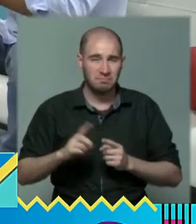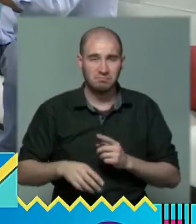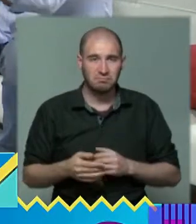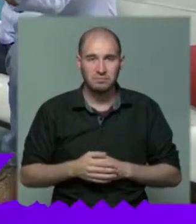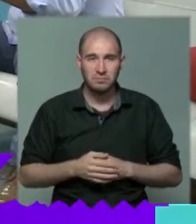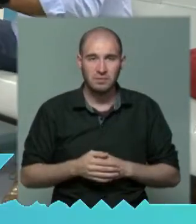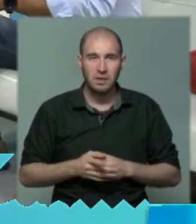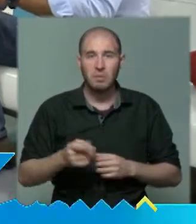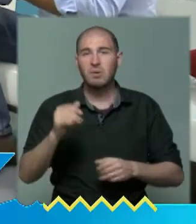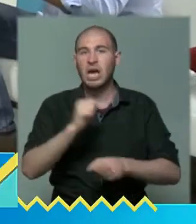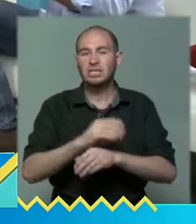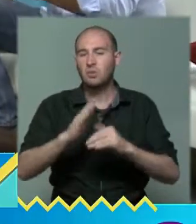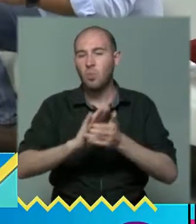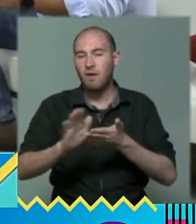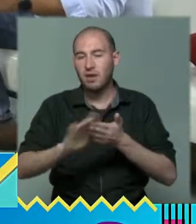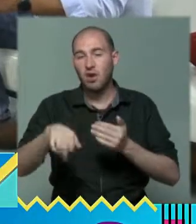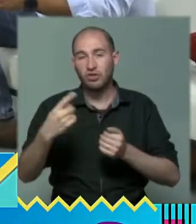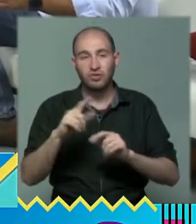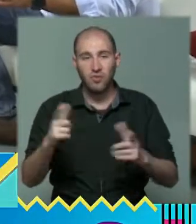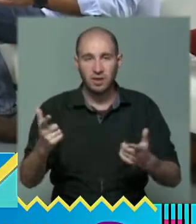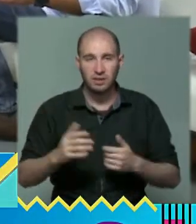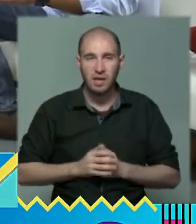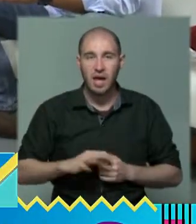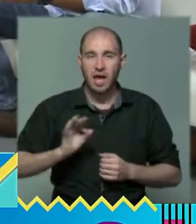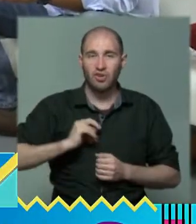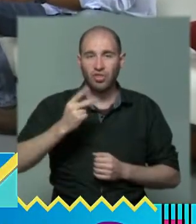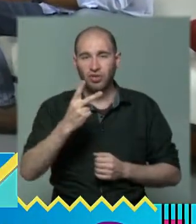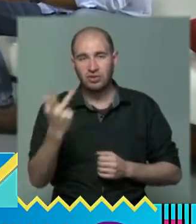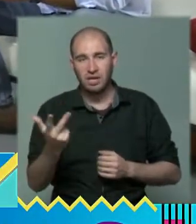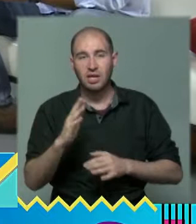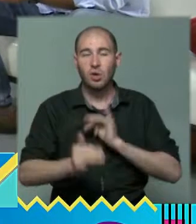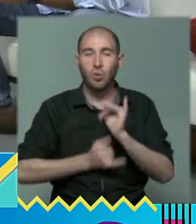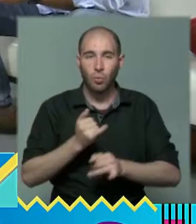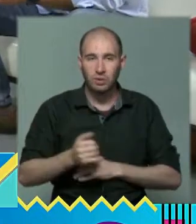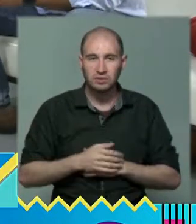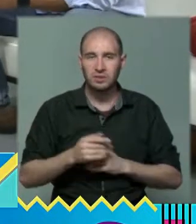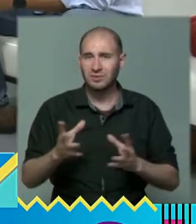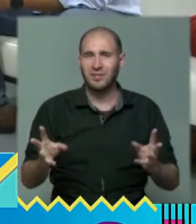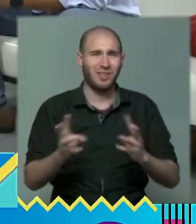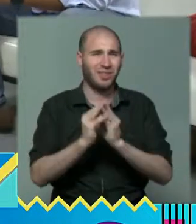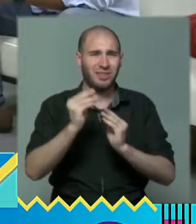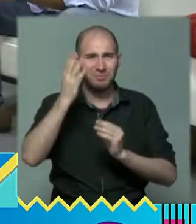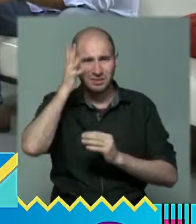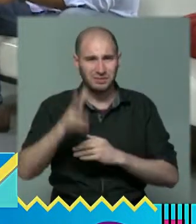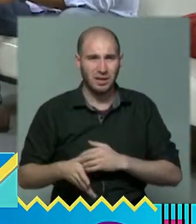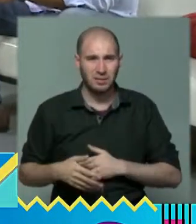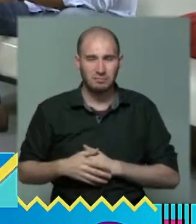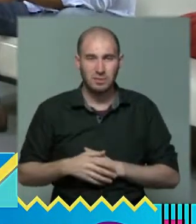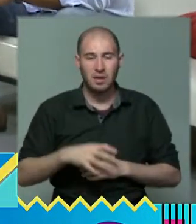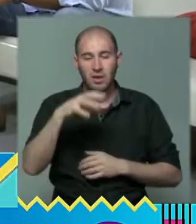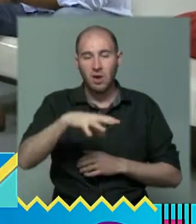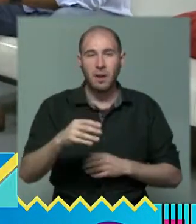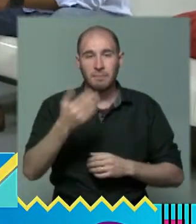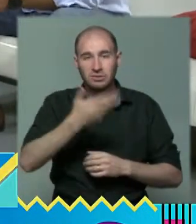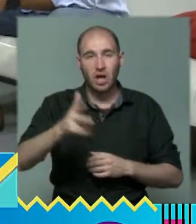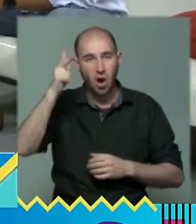tenemos una nueva cárcel o otro lugar, y ya hace 2 o 3 años que venimos diciendo esto está totalmente hacinado, hay en algunas celdas hasta